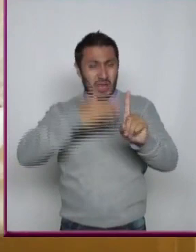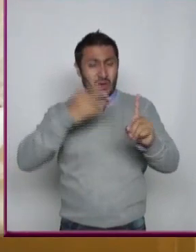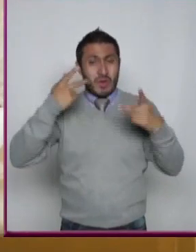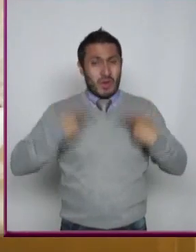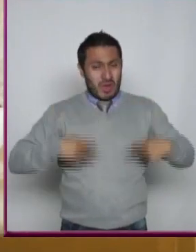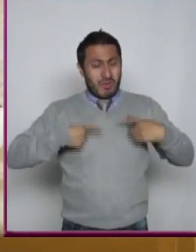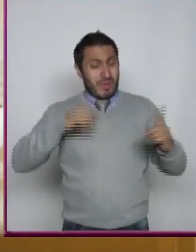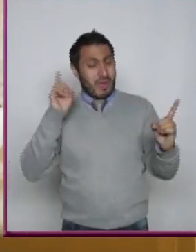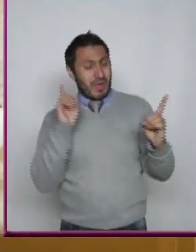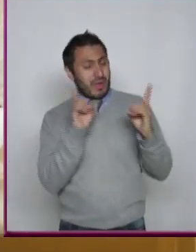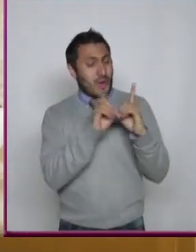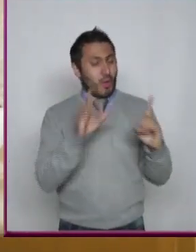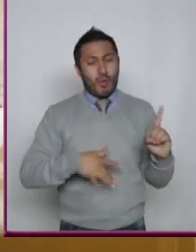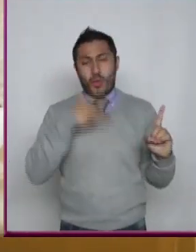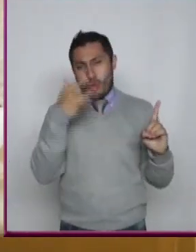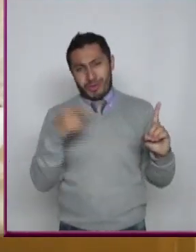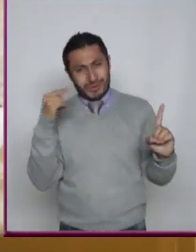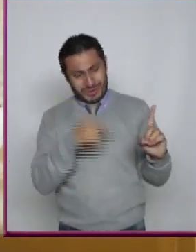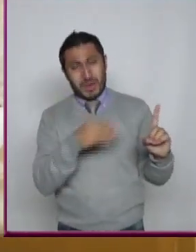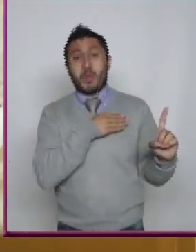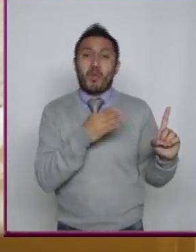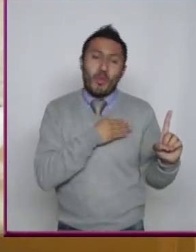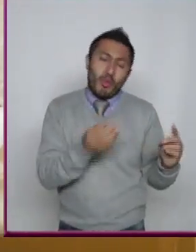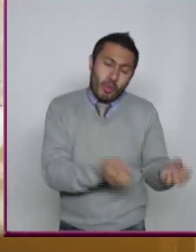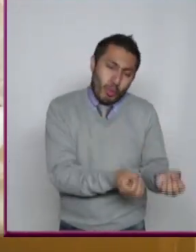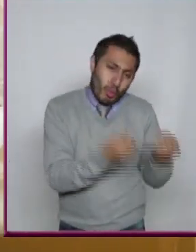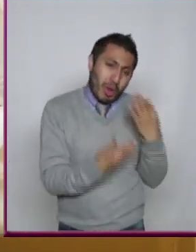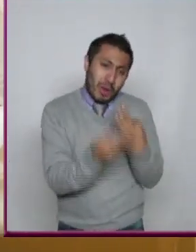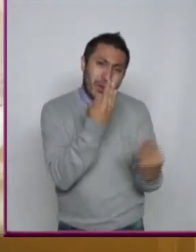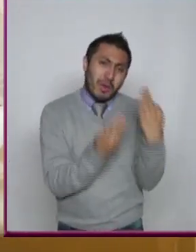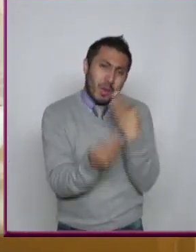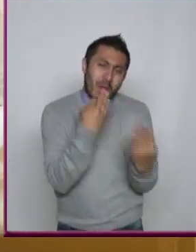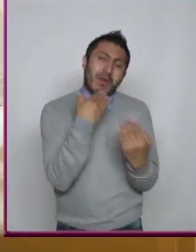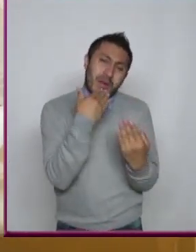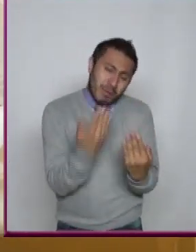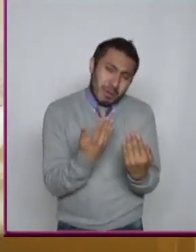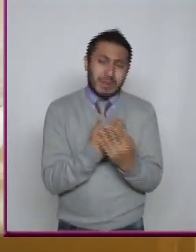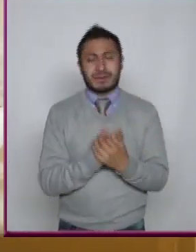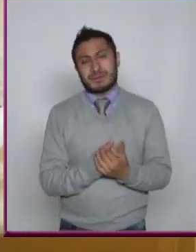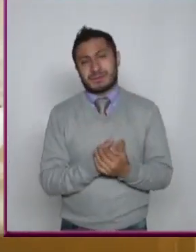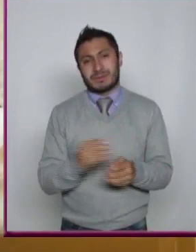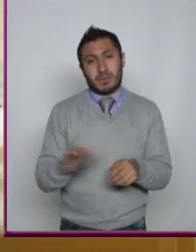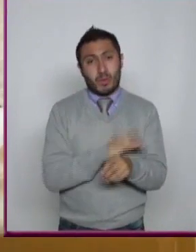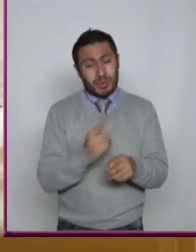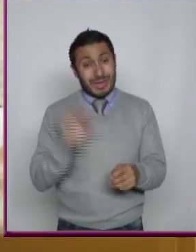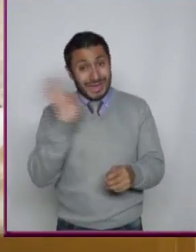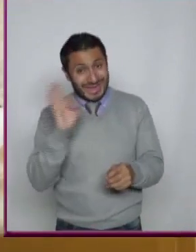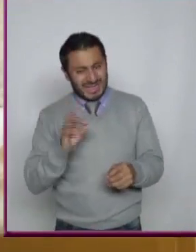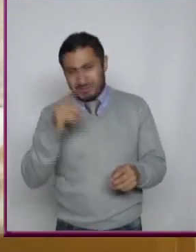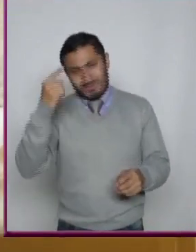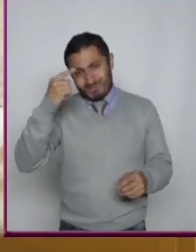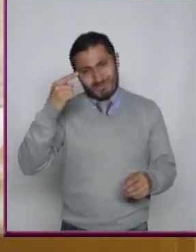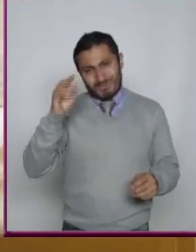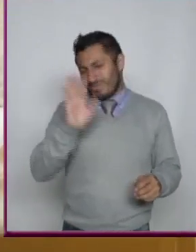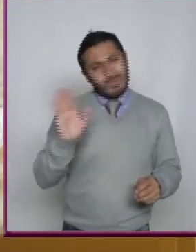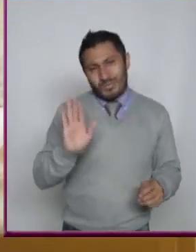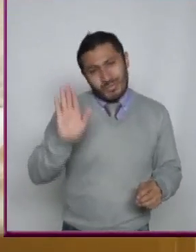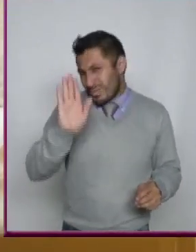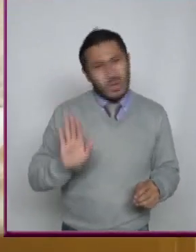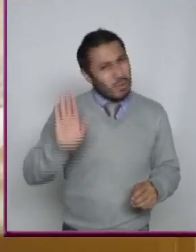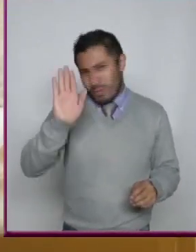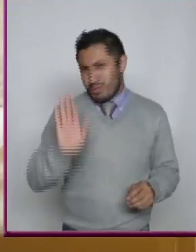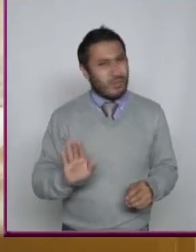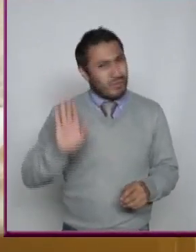nos enamoramos sea buena conmigo y para mí, ¿no? Porque aunque suene contradictorio, a veces nos vamos a enamorar